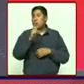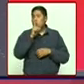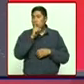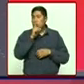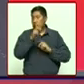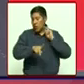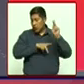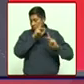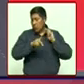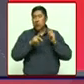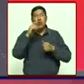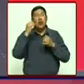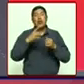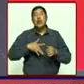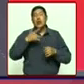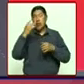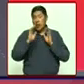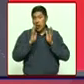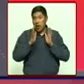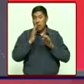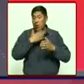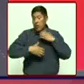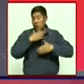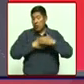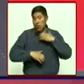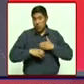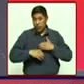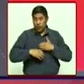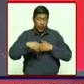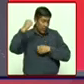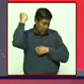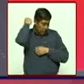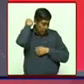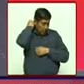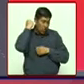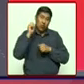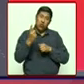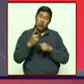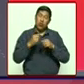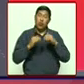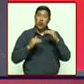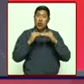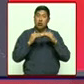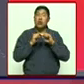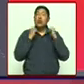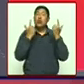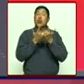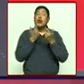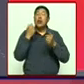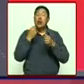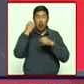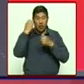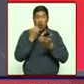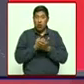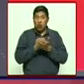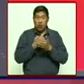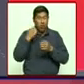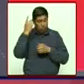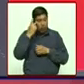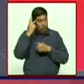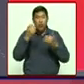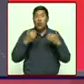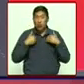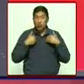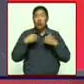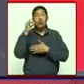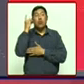pueblo que hoy siente hambre y desesperación, porque la traición solo destruyó la estabilidad económica, social y política que tuvo Bolivia,